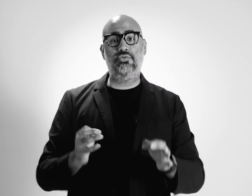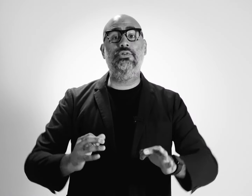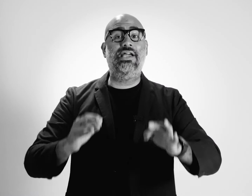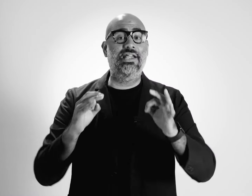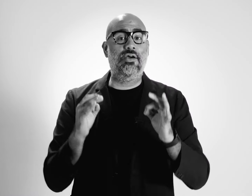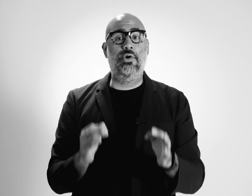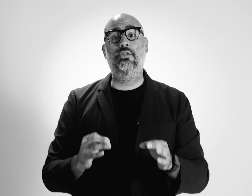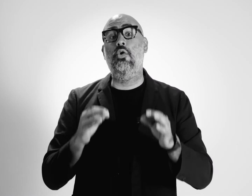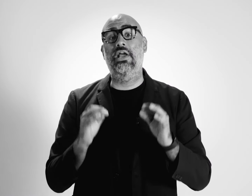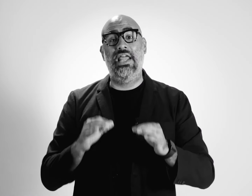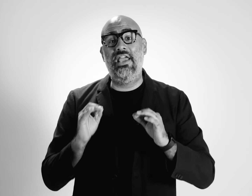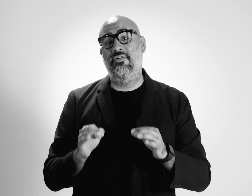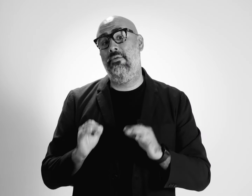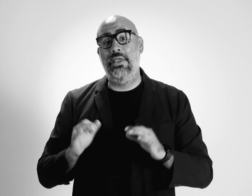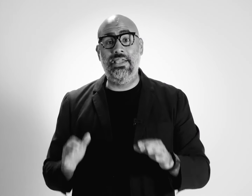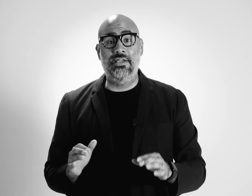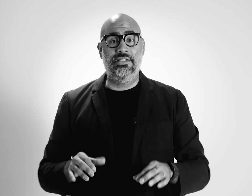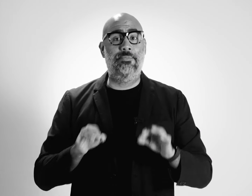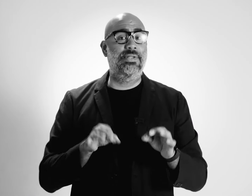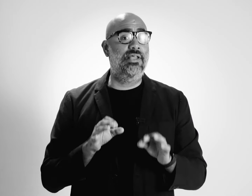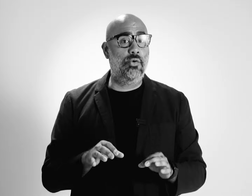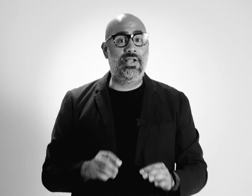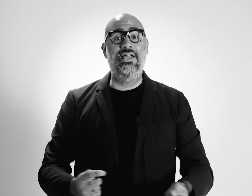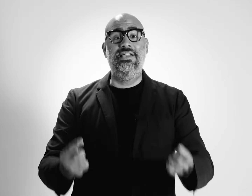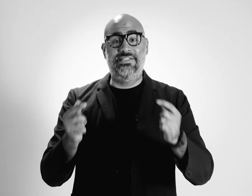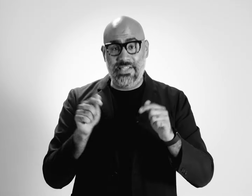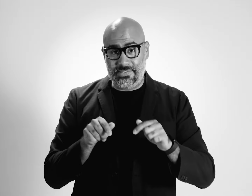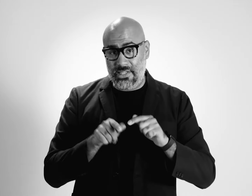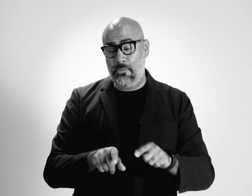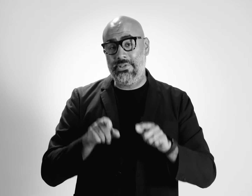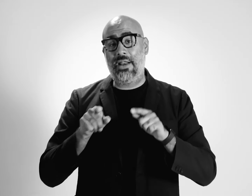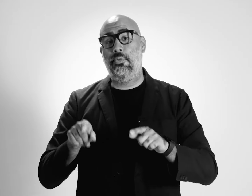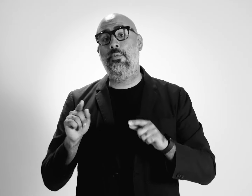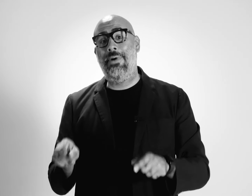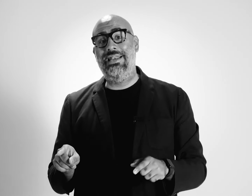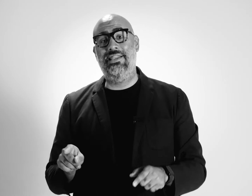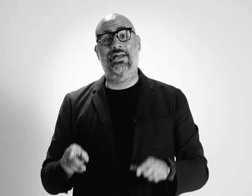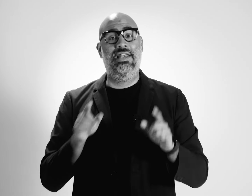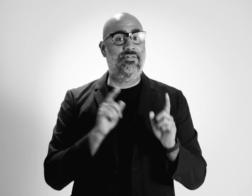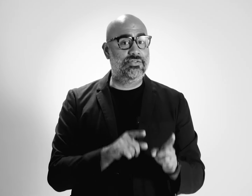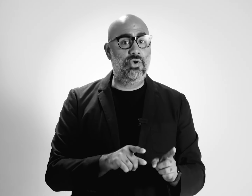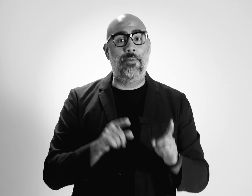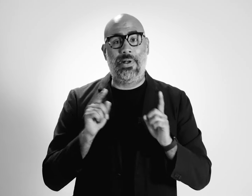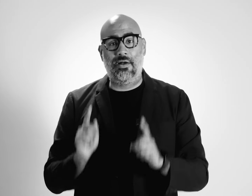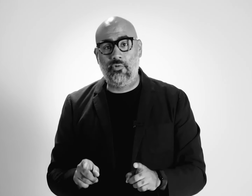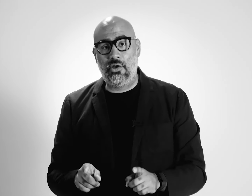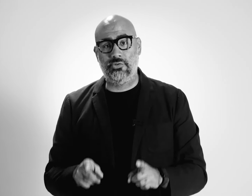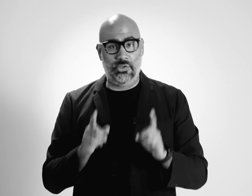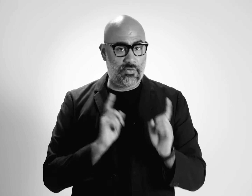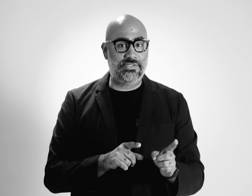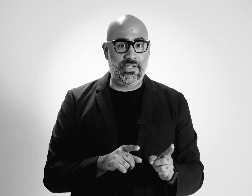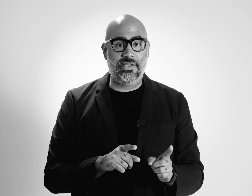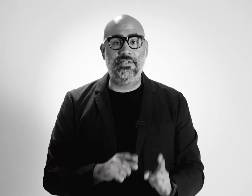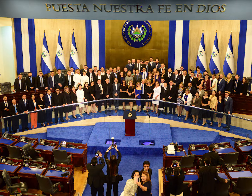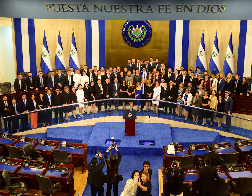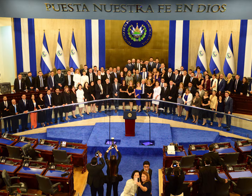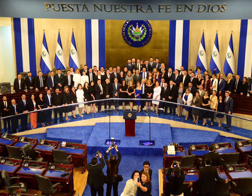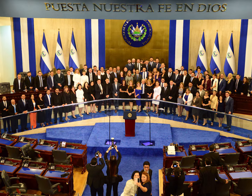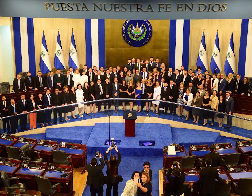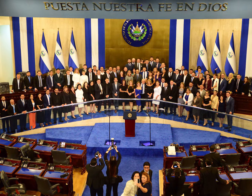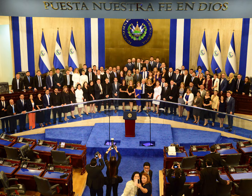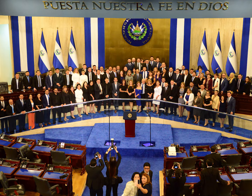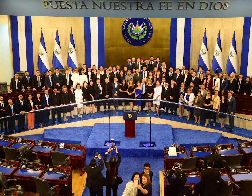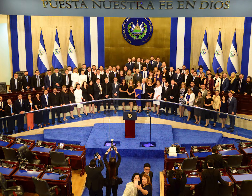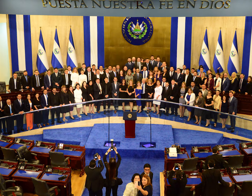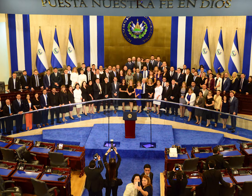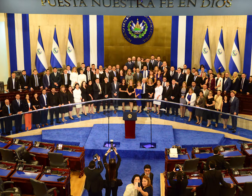Y resulta que el acuerdo con el FMI depende ahora si decidimos dar por válida la versión apagafuegos de Nuevas Ideas de un